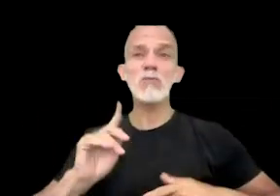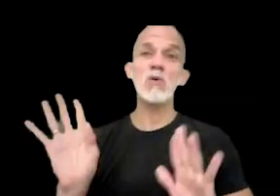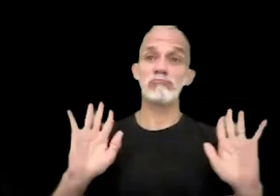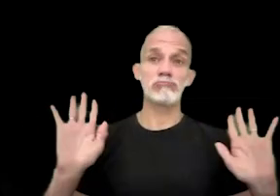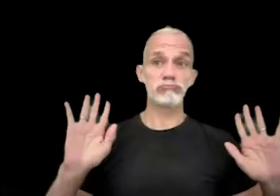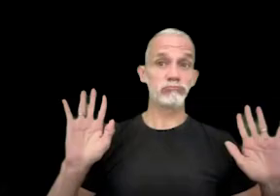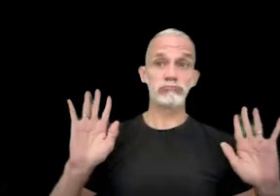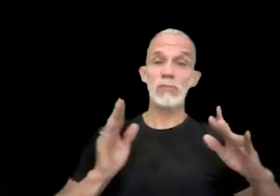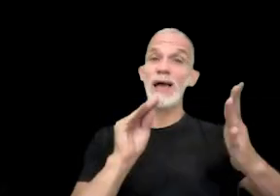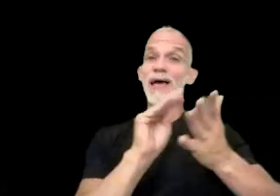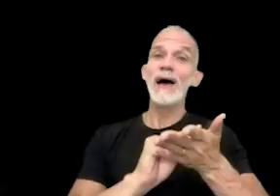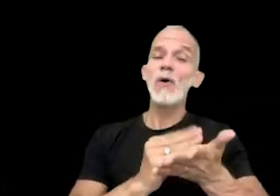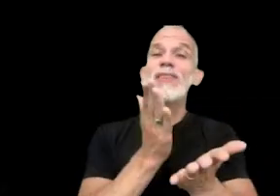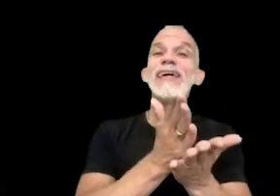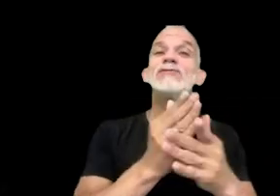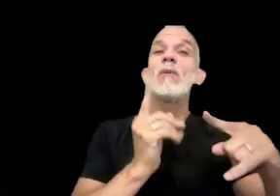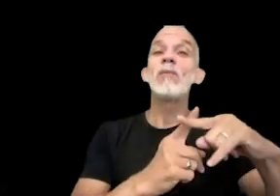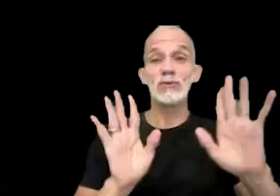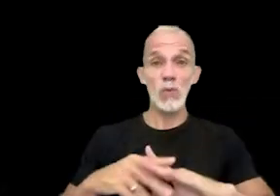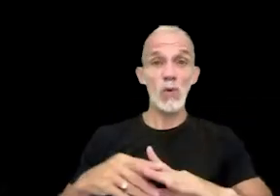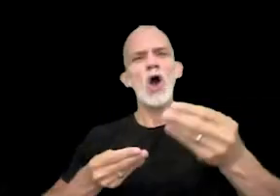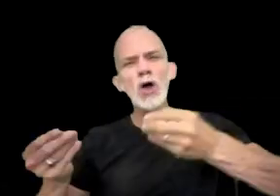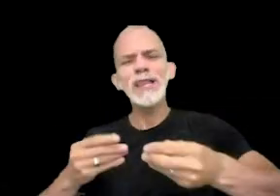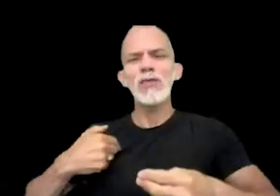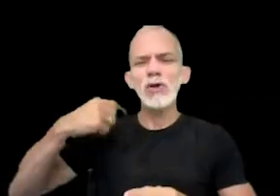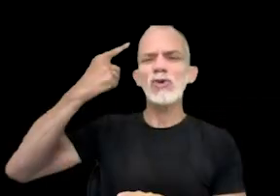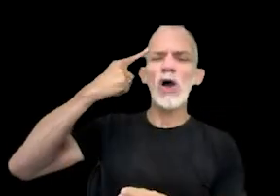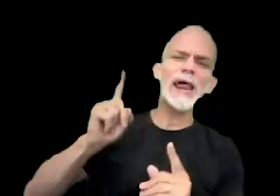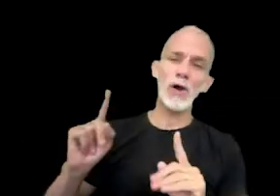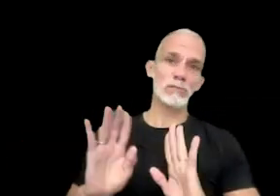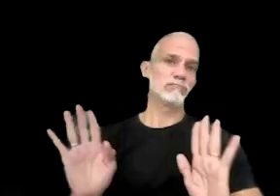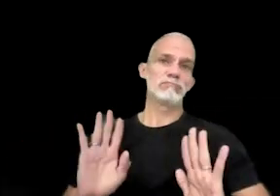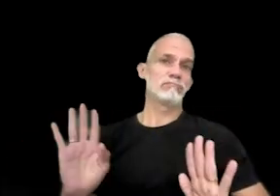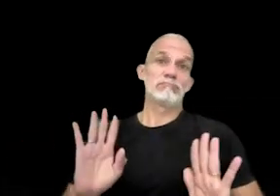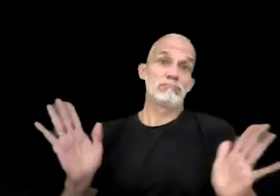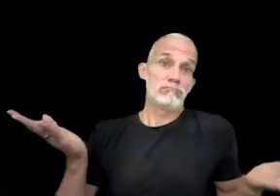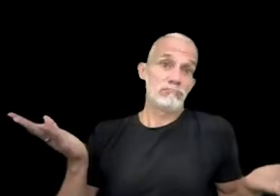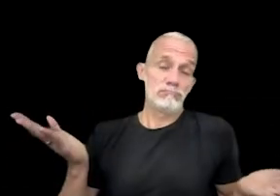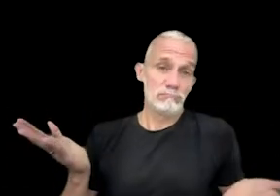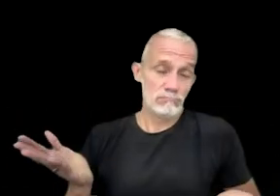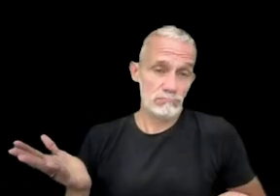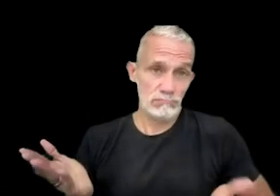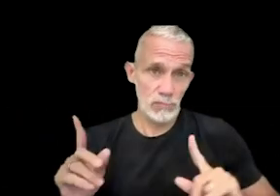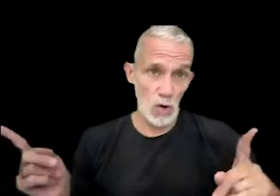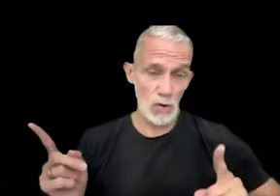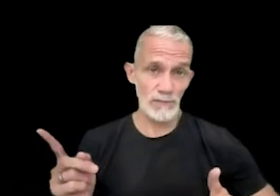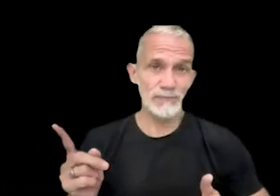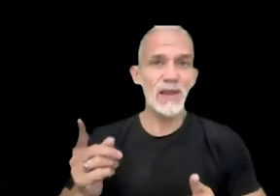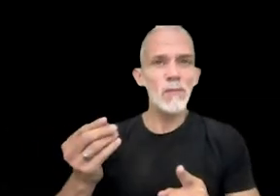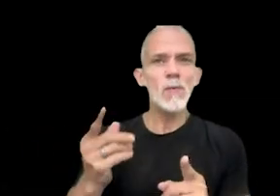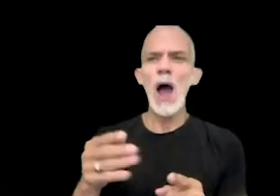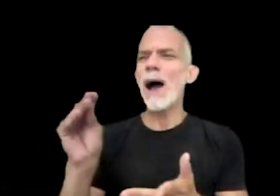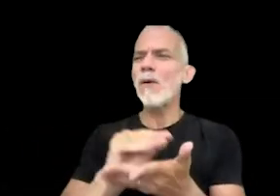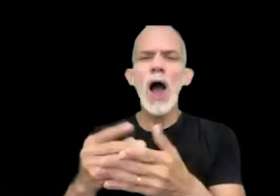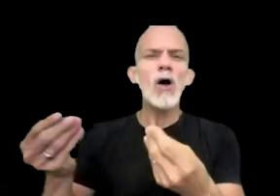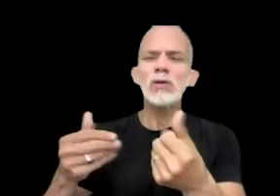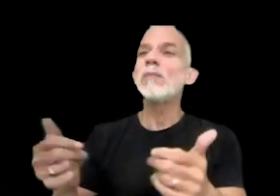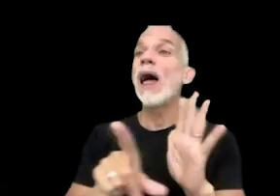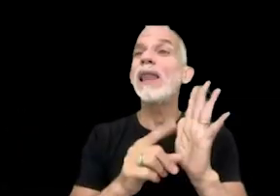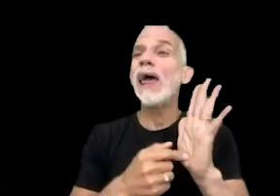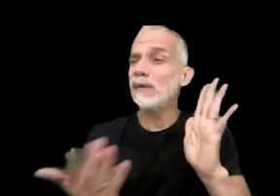cosa. O porque soy contador, a mí me parece que tal cosa. No. Vos podés ser abogado. ¿Qué dice la